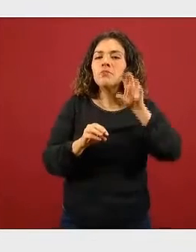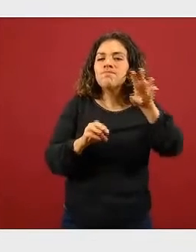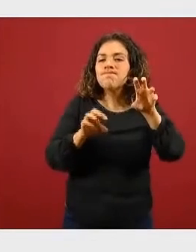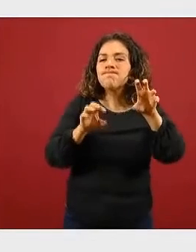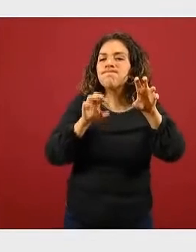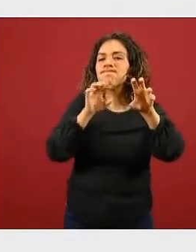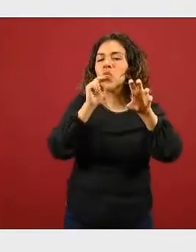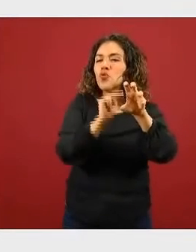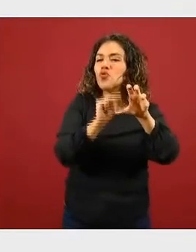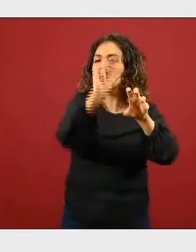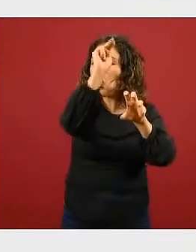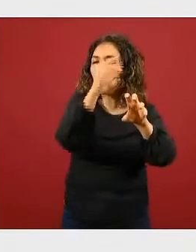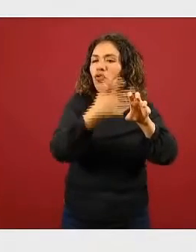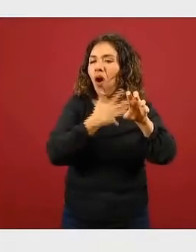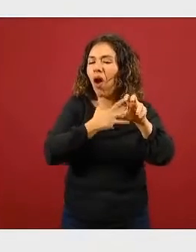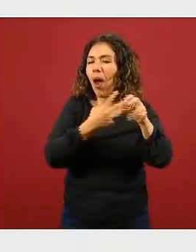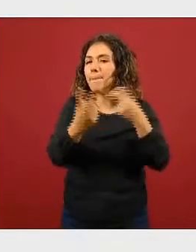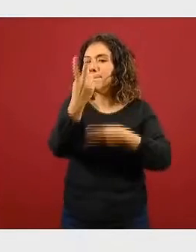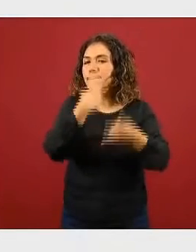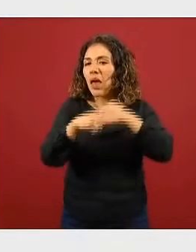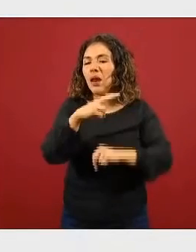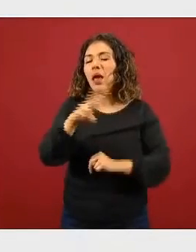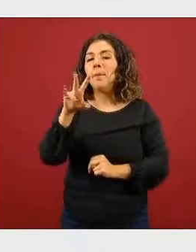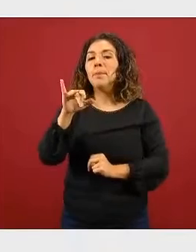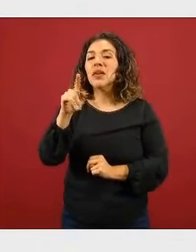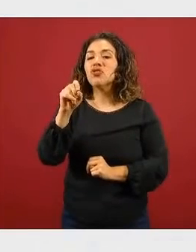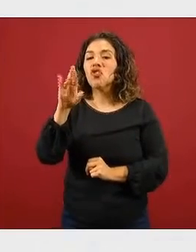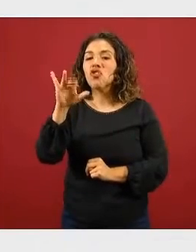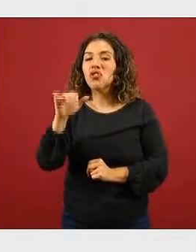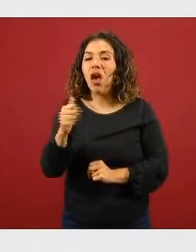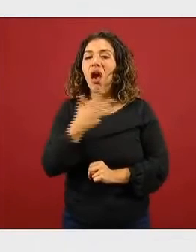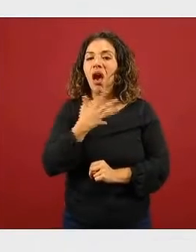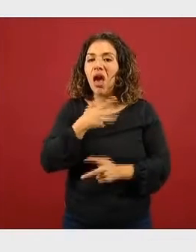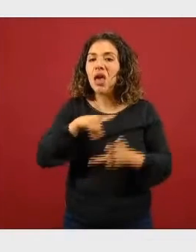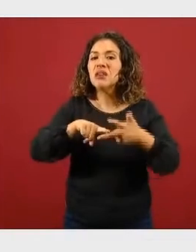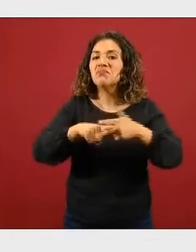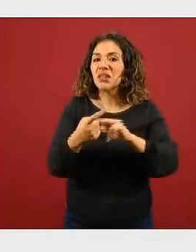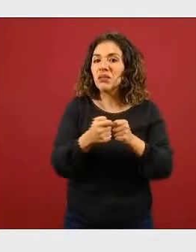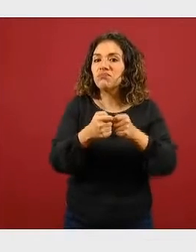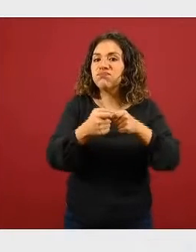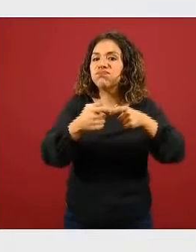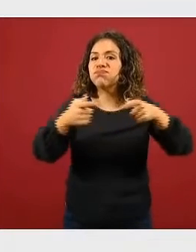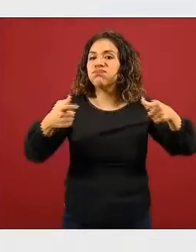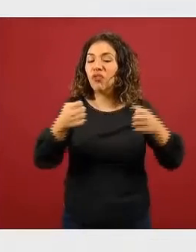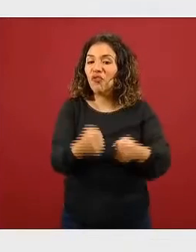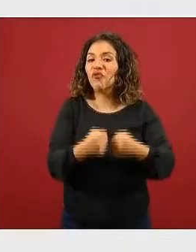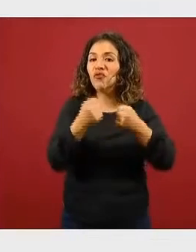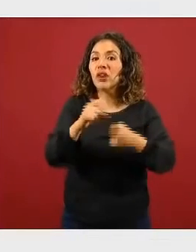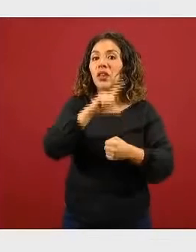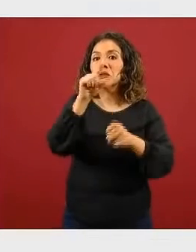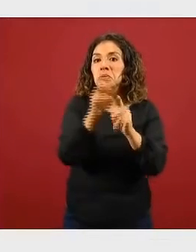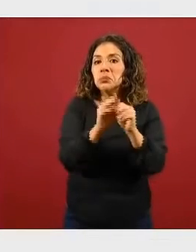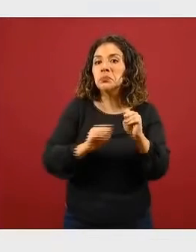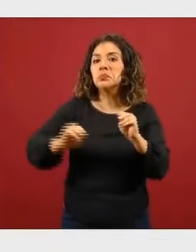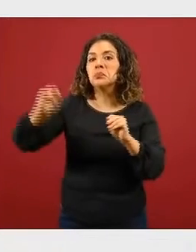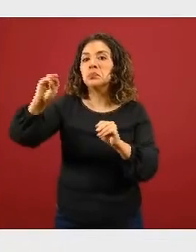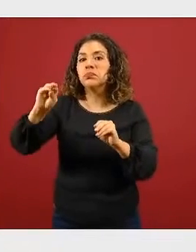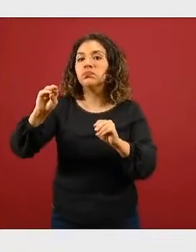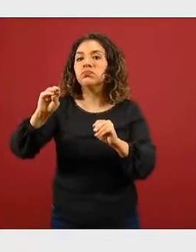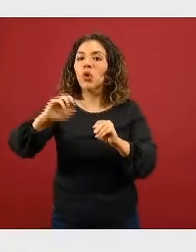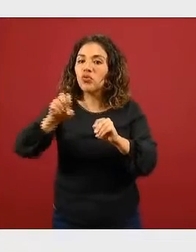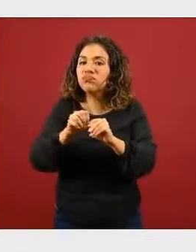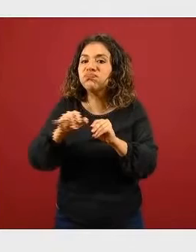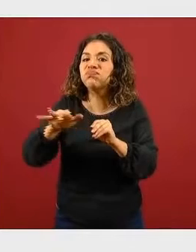en la zona norte. Ciudad Victoria lógicamente inicia con el incremento de intensidad, pero luego esta se va dispersando